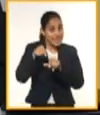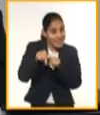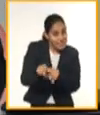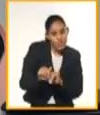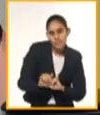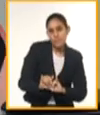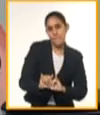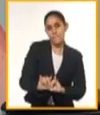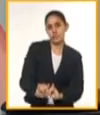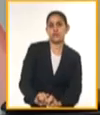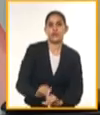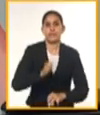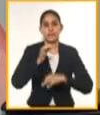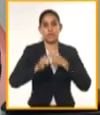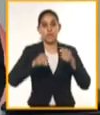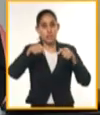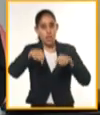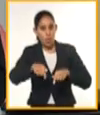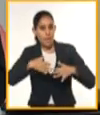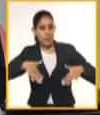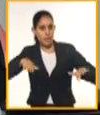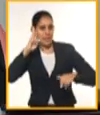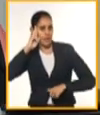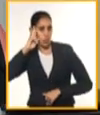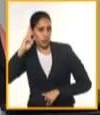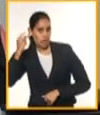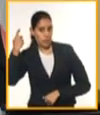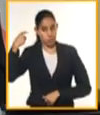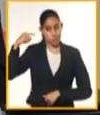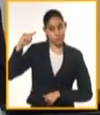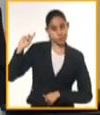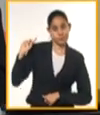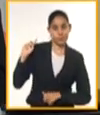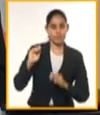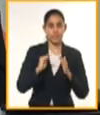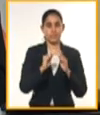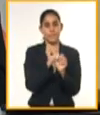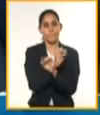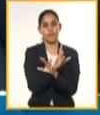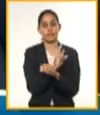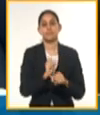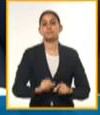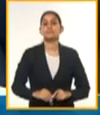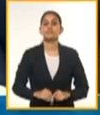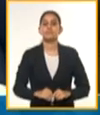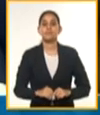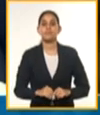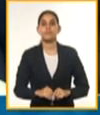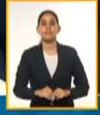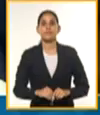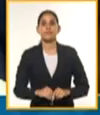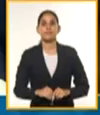nuestra mesa redonda, pero recordemos lo que pasó ese día en la Casa Blanca.